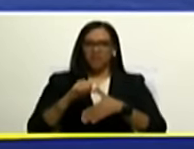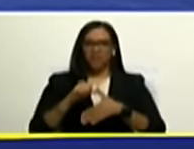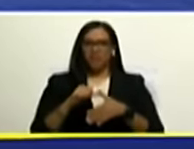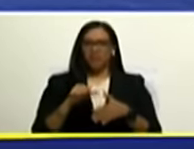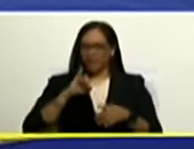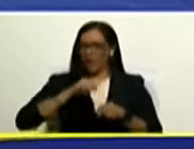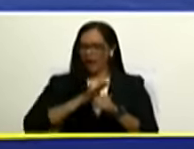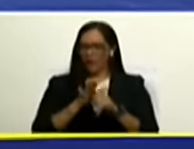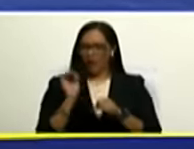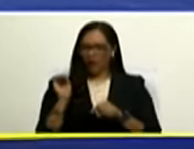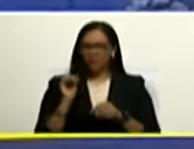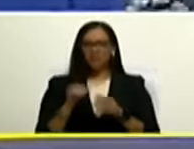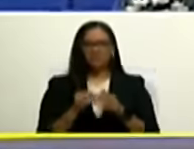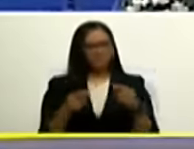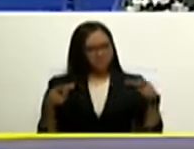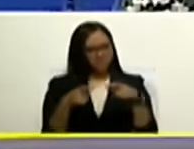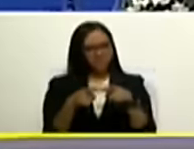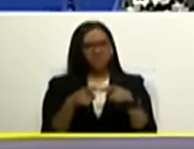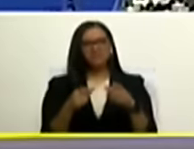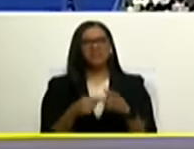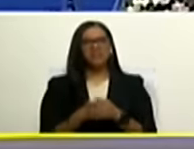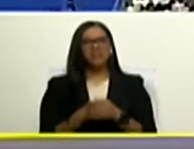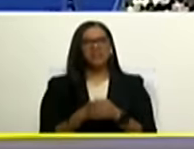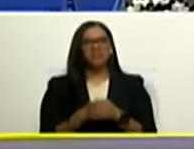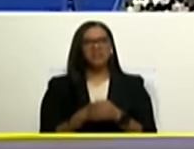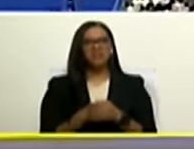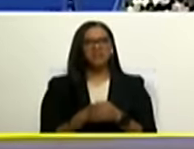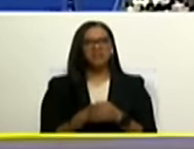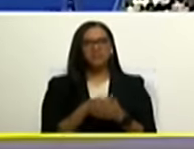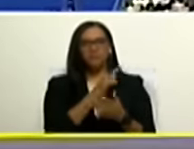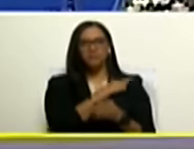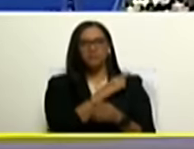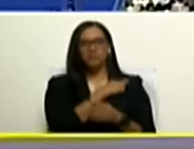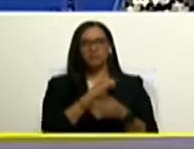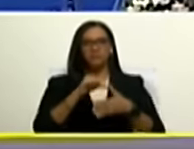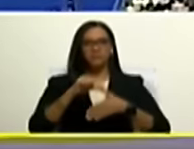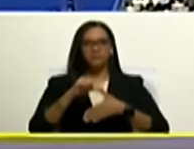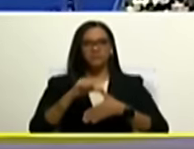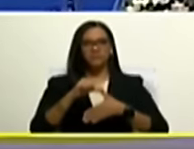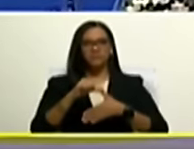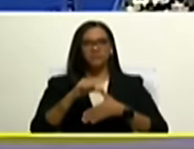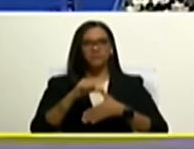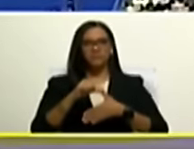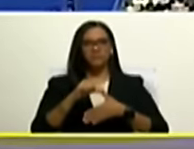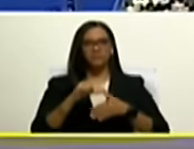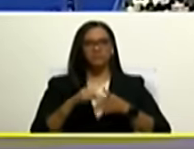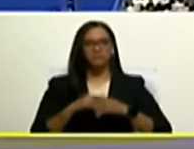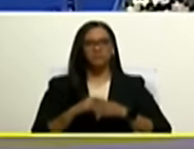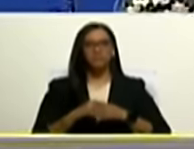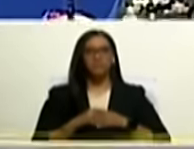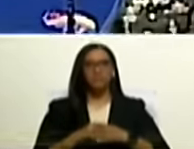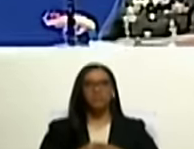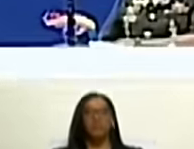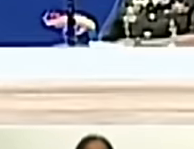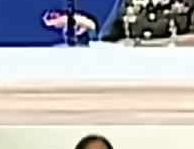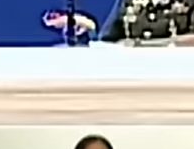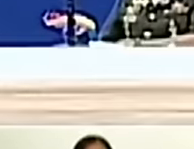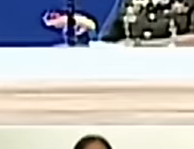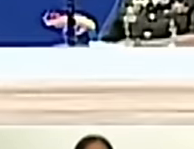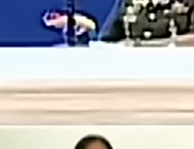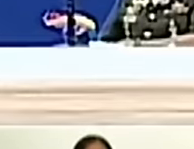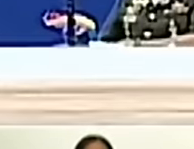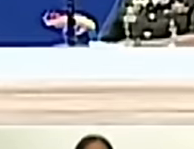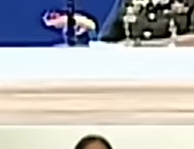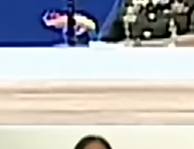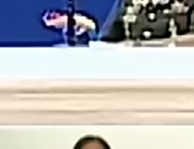Jorge? Nos reunimos con un alto personaje de Sudamérica y le explicaba toda esta historia. O sea